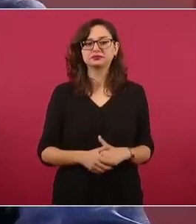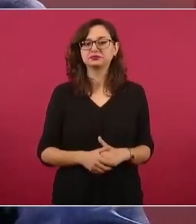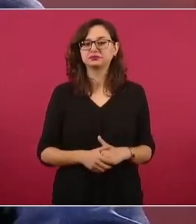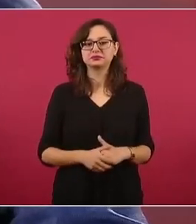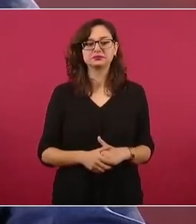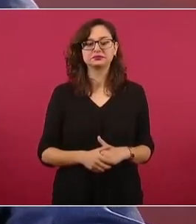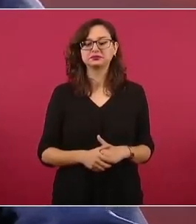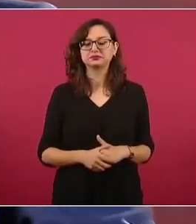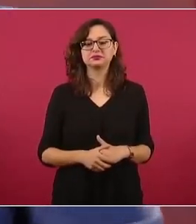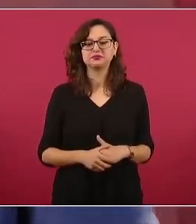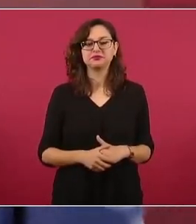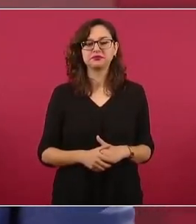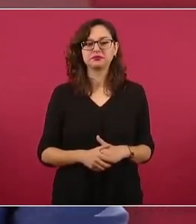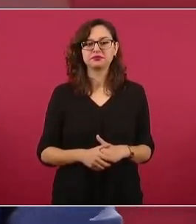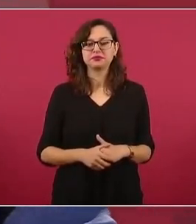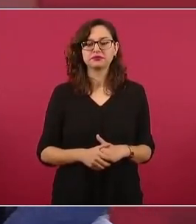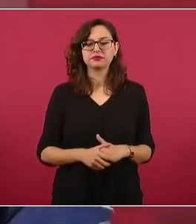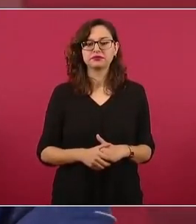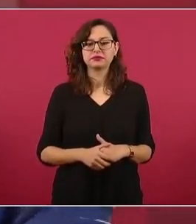no me